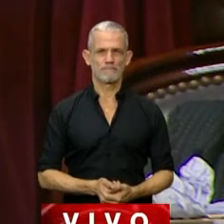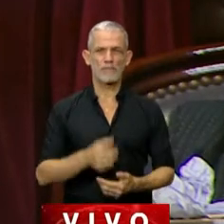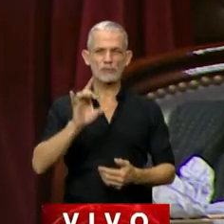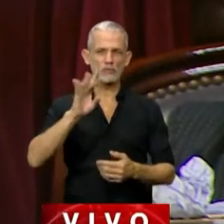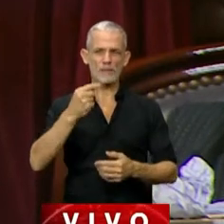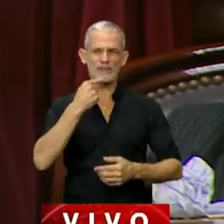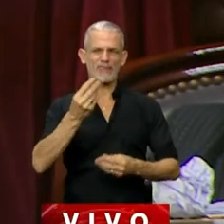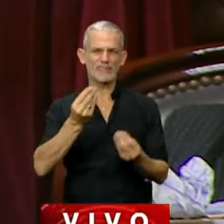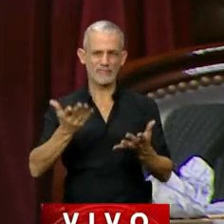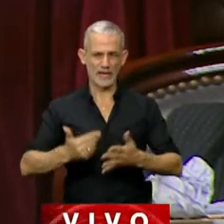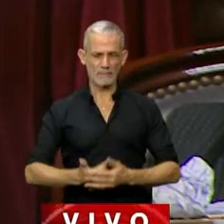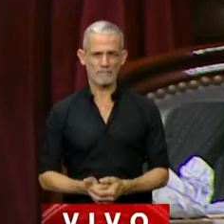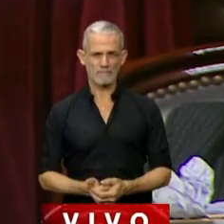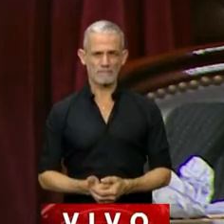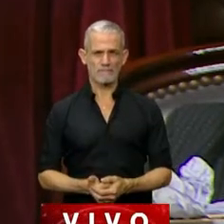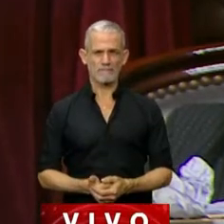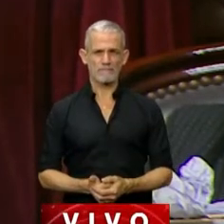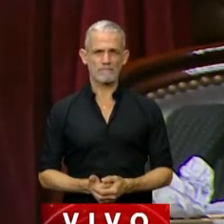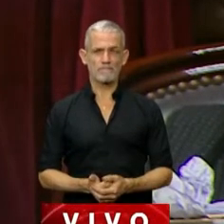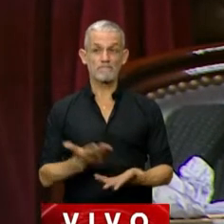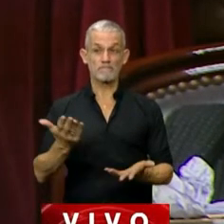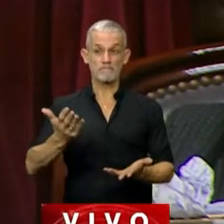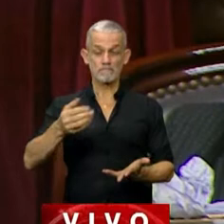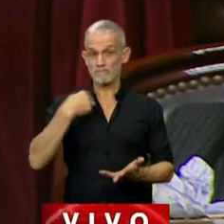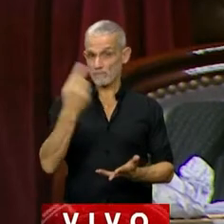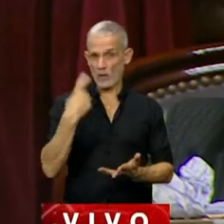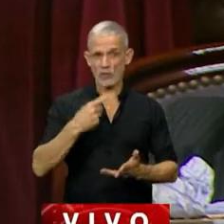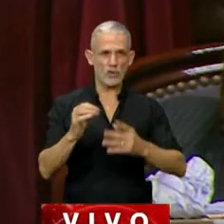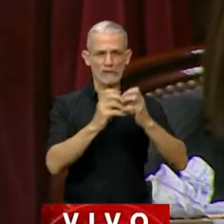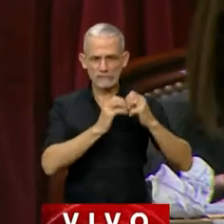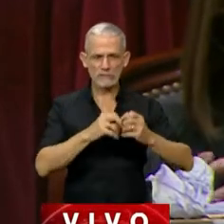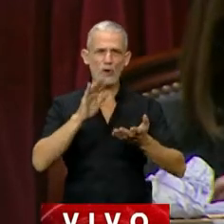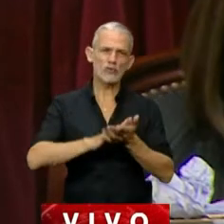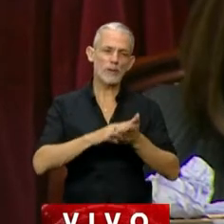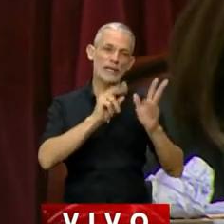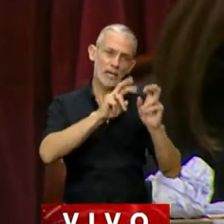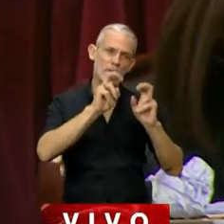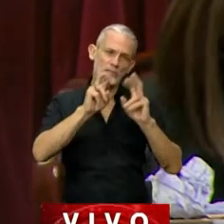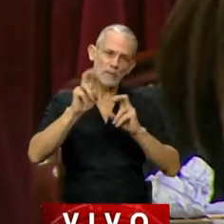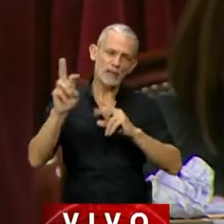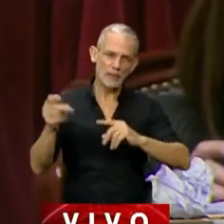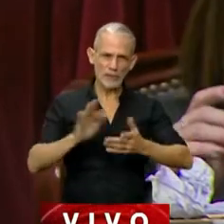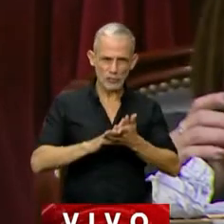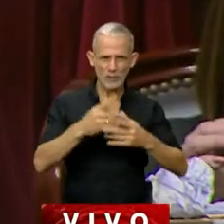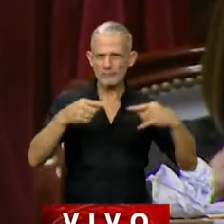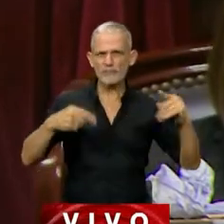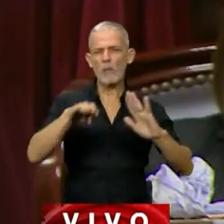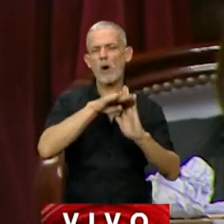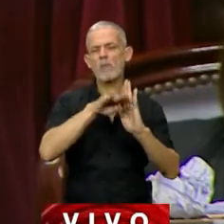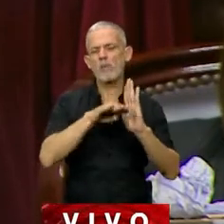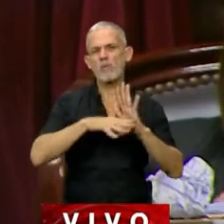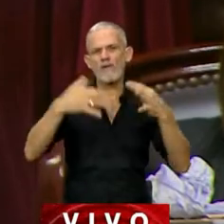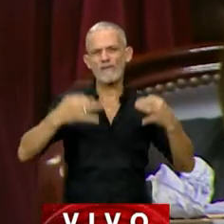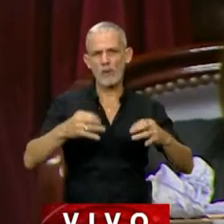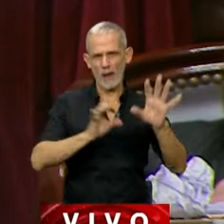Solo decir que mientras nosotros discutimos algunas cuestiones sobre los aspectos formales